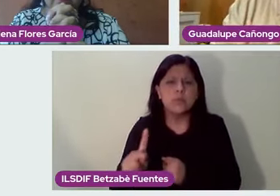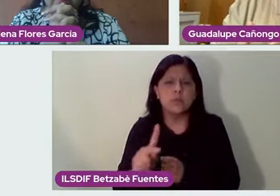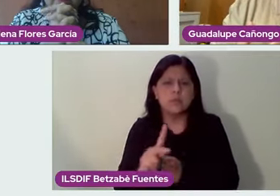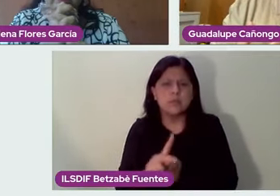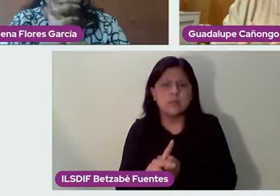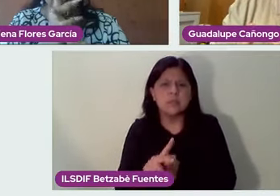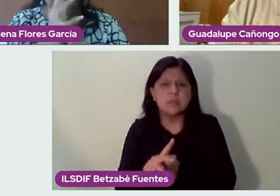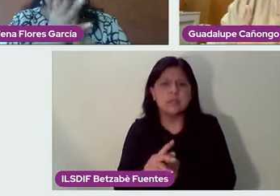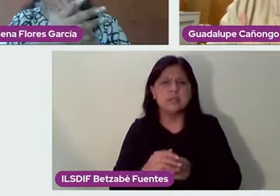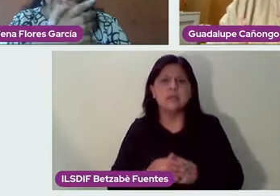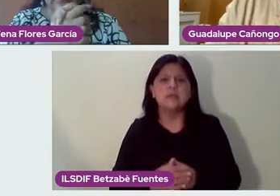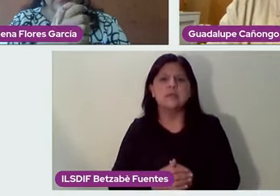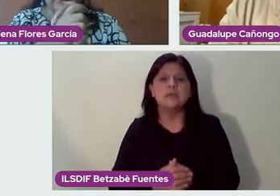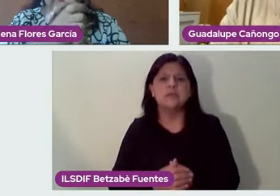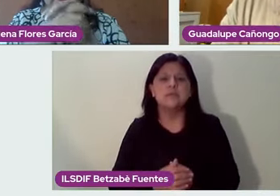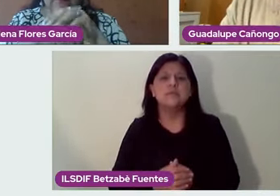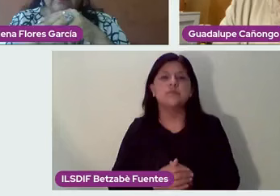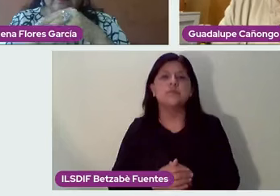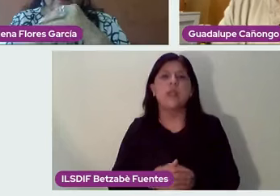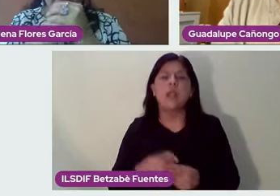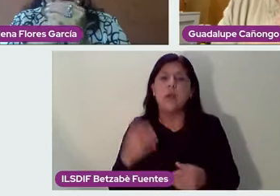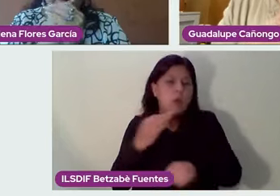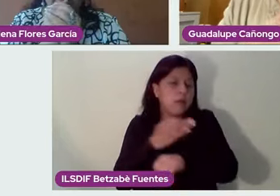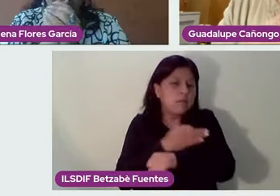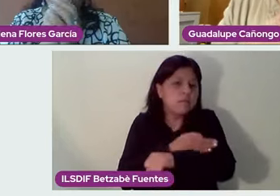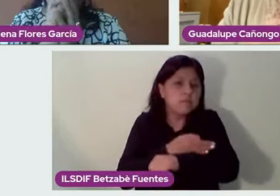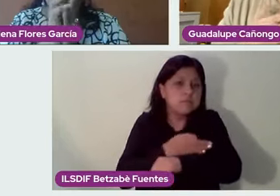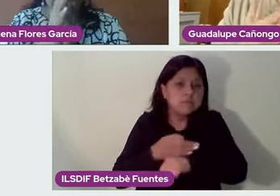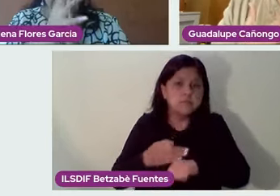tener en nuestra familia,